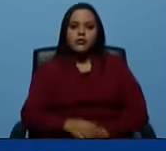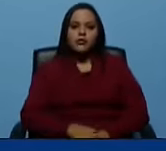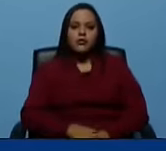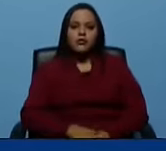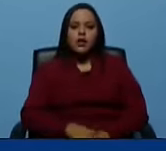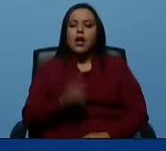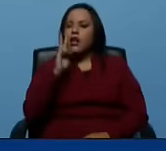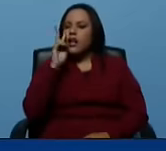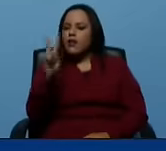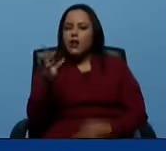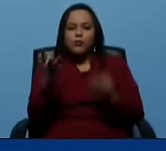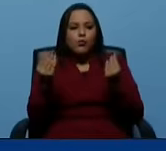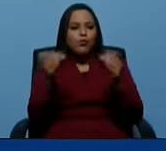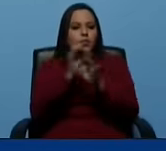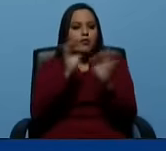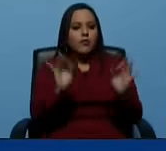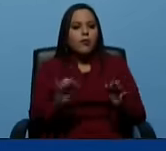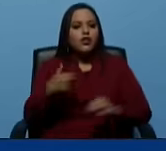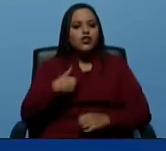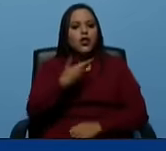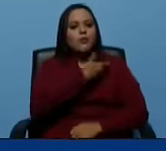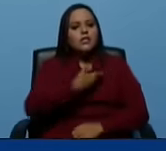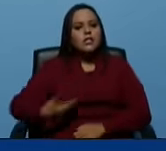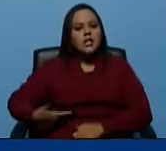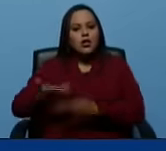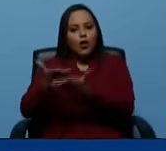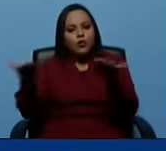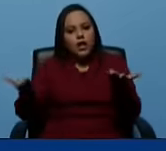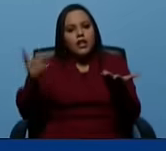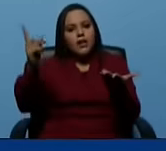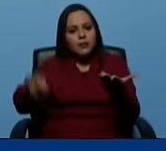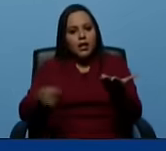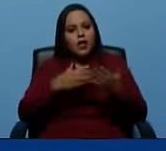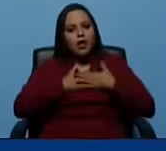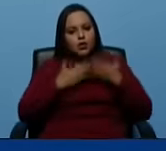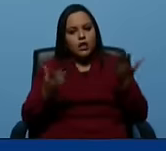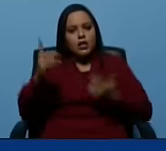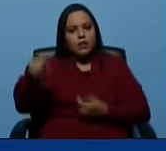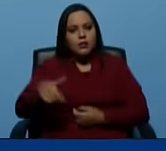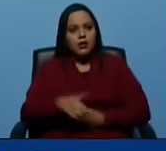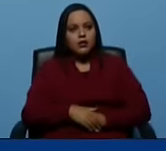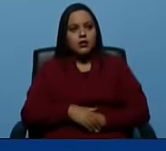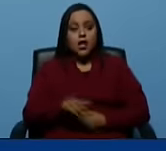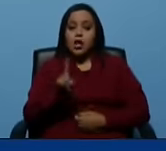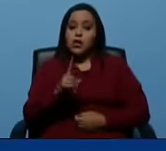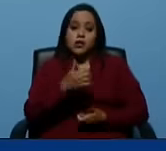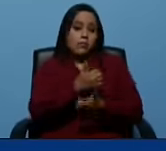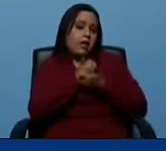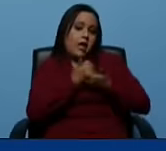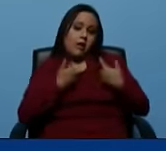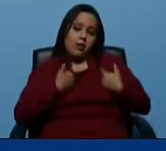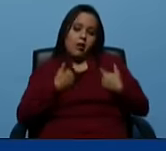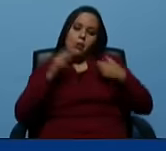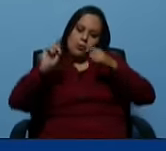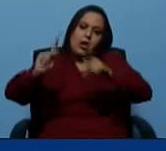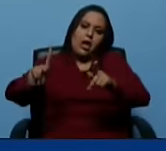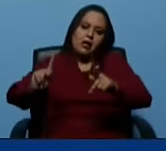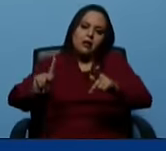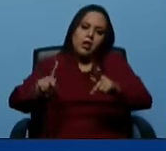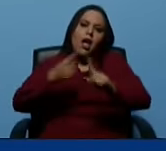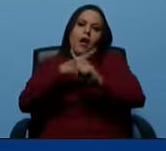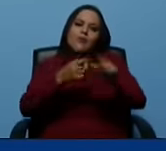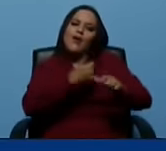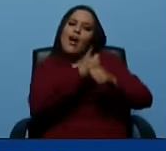verán de mil formas. Soy presidente para ustedes y de ustedes también. Si no me quieren a mí, Está bien, quieran a